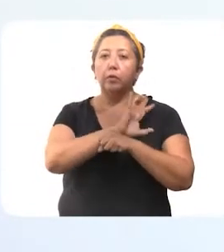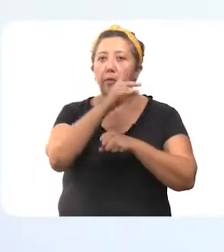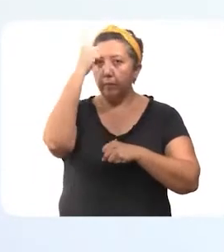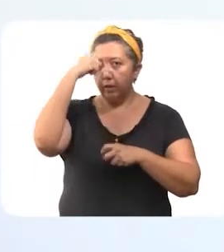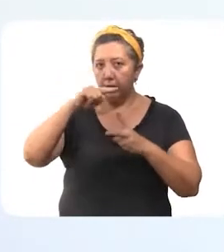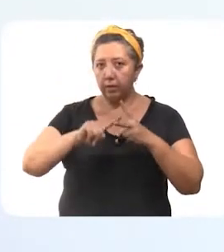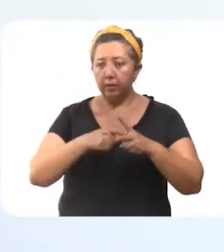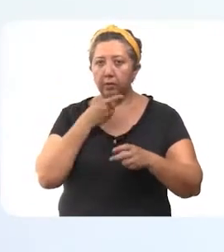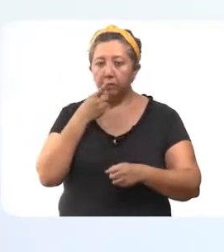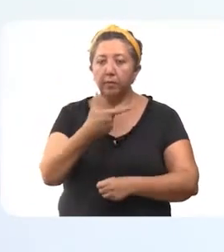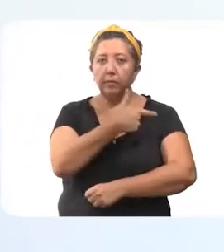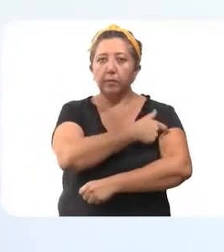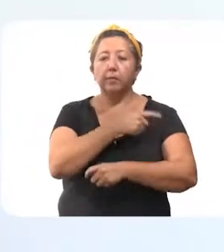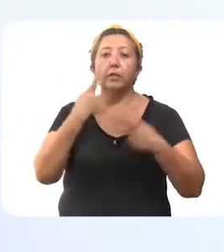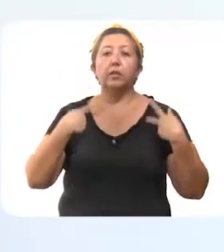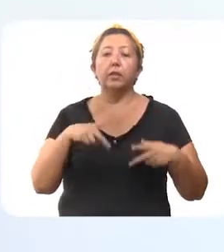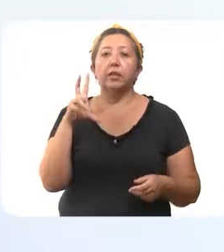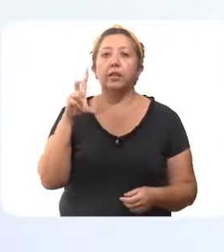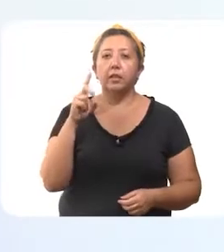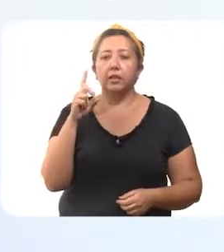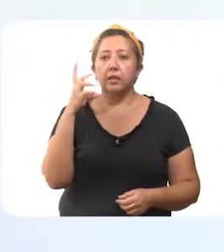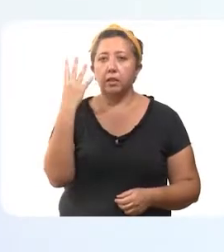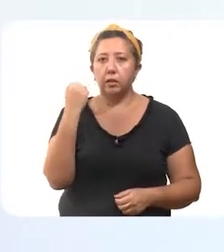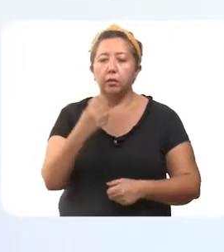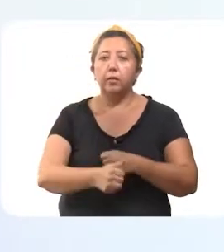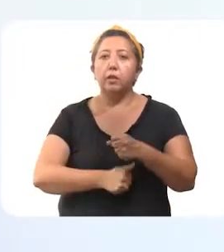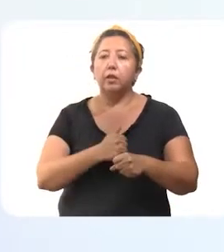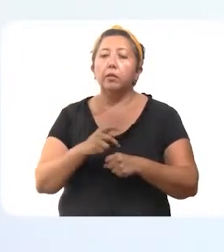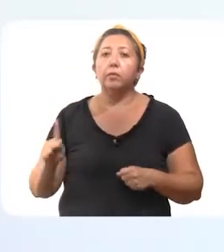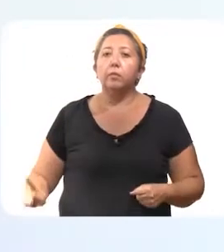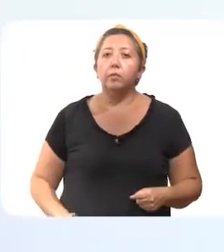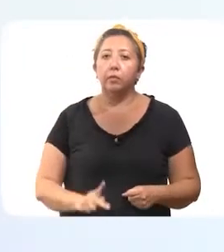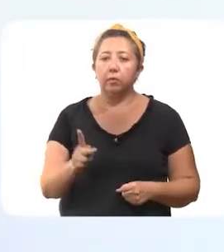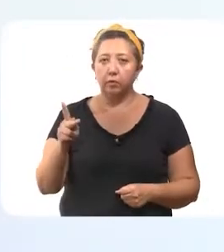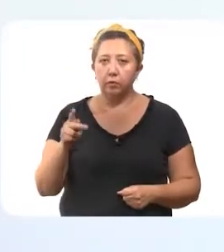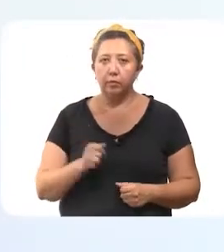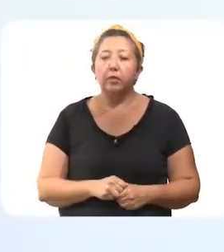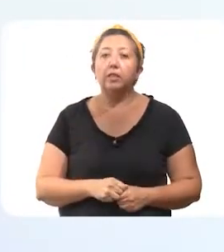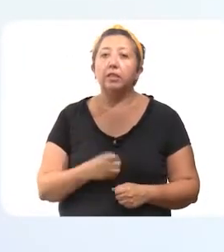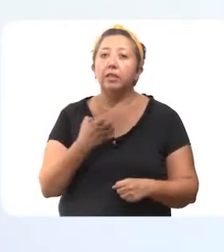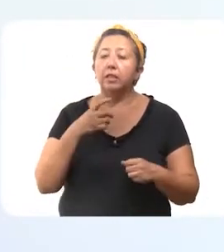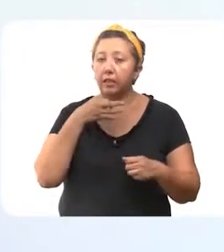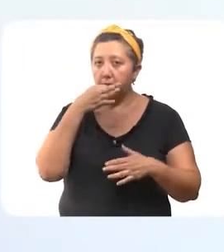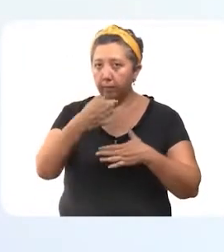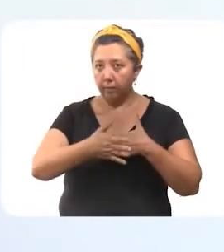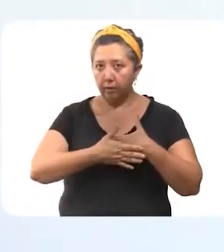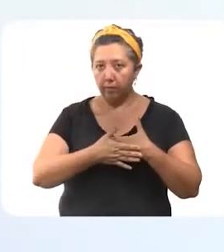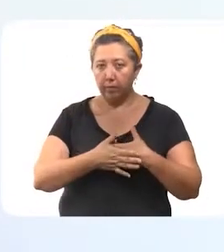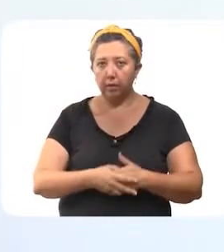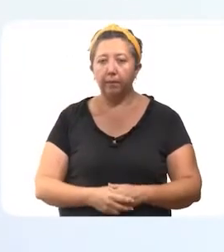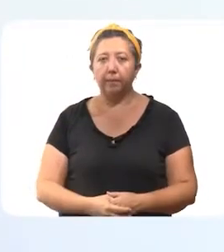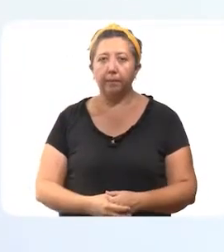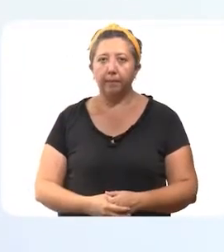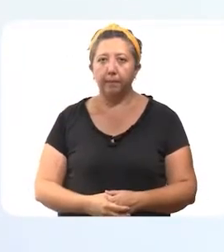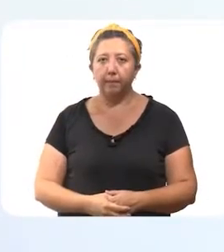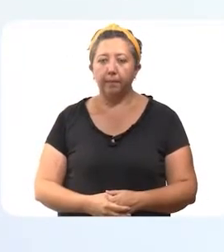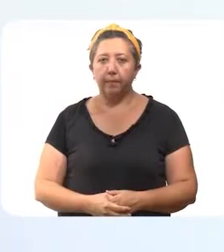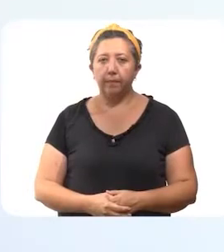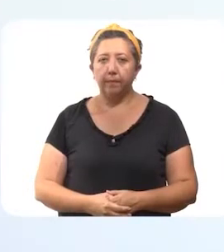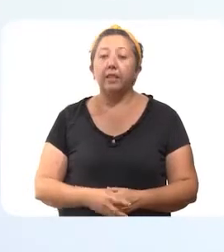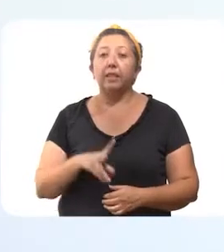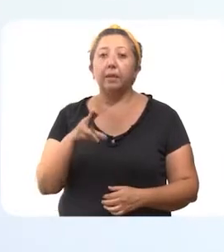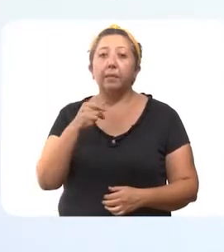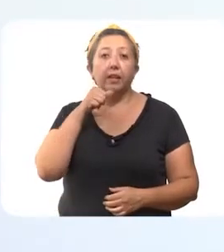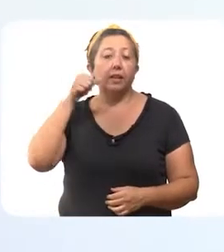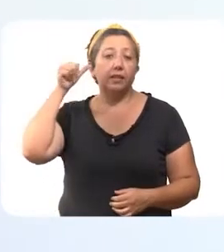para iniciar con la aplicación para personas de 30 a 39 años en municipios del interior del estado que se darán a conocer próximamente.